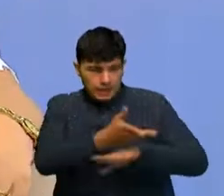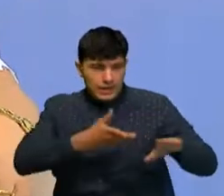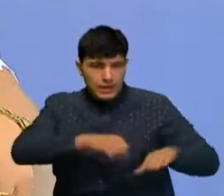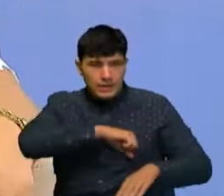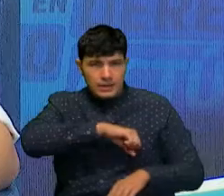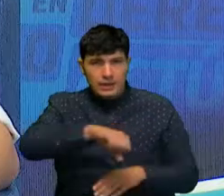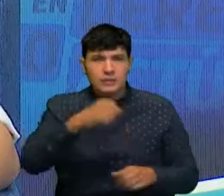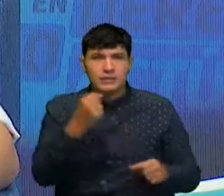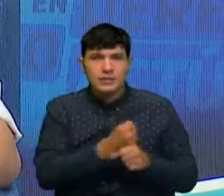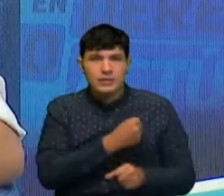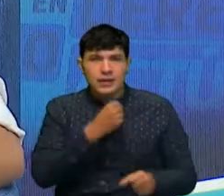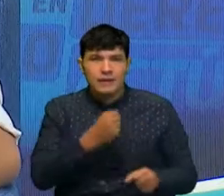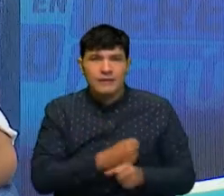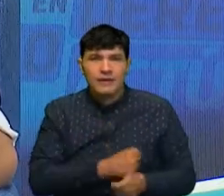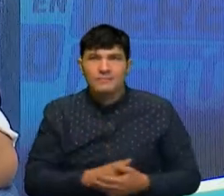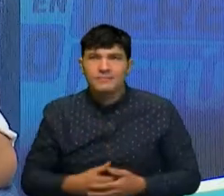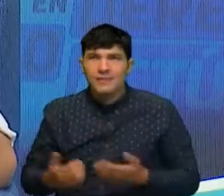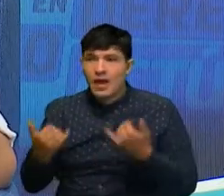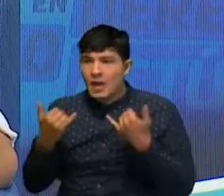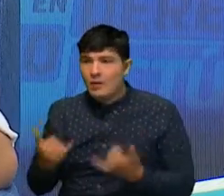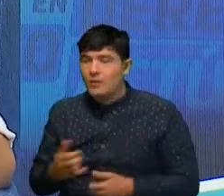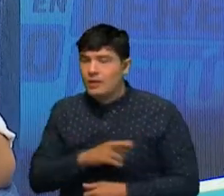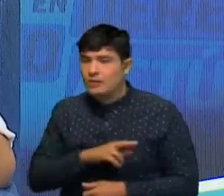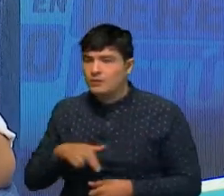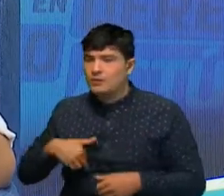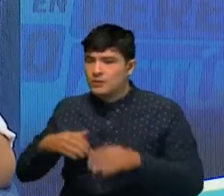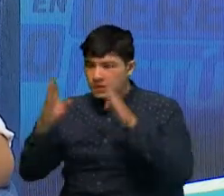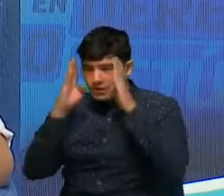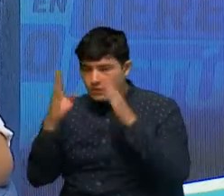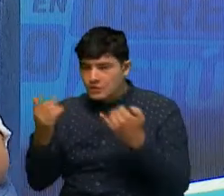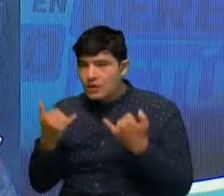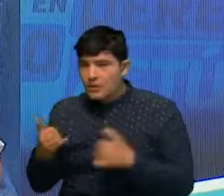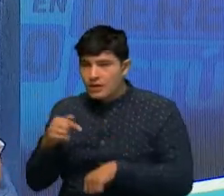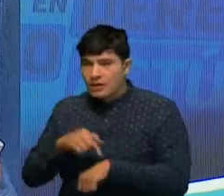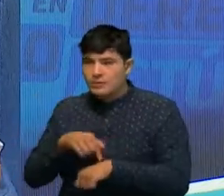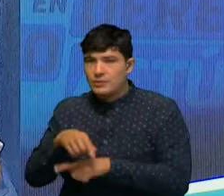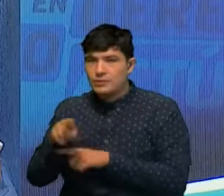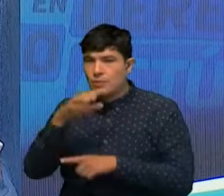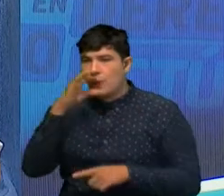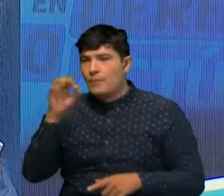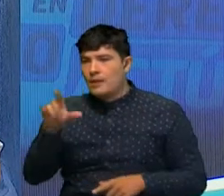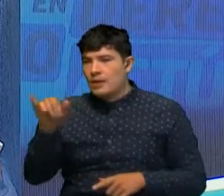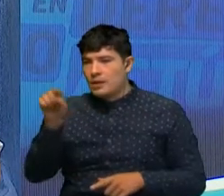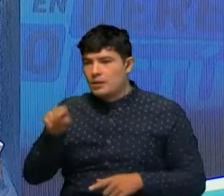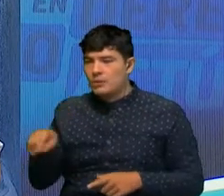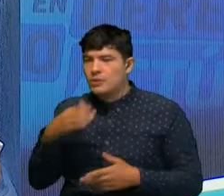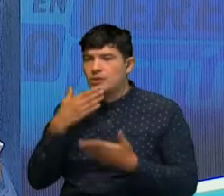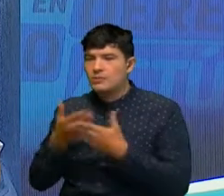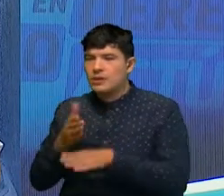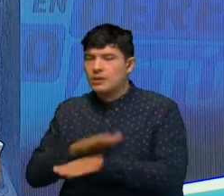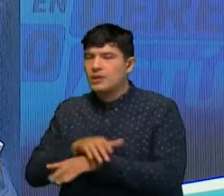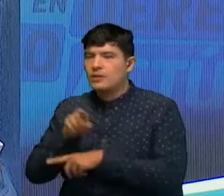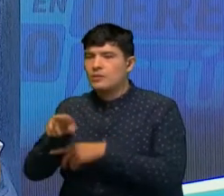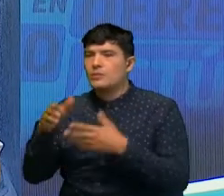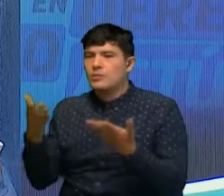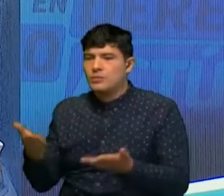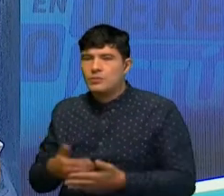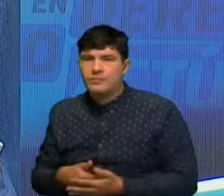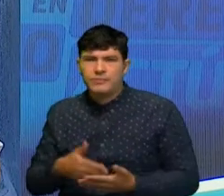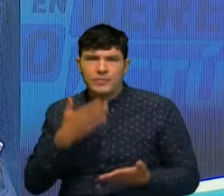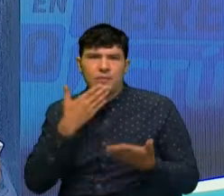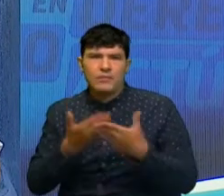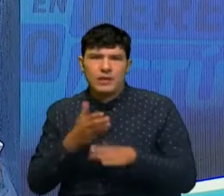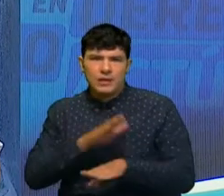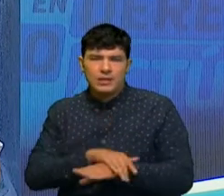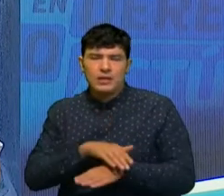laborales. Bueno, vamos a atender a esta hora al señor Luis, que está en línea. Don Luis, ¿cómo le va? Buena tarde. Buenas tardes, doctor